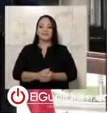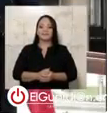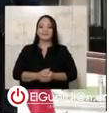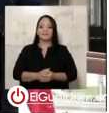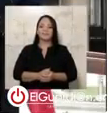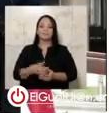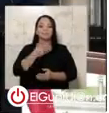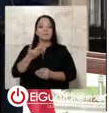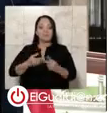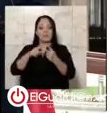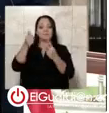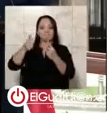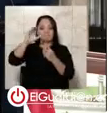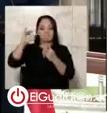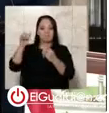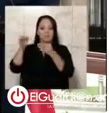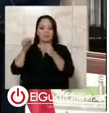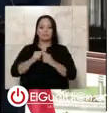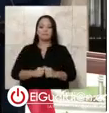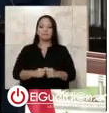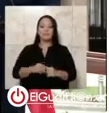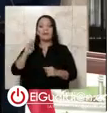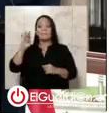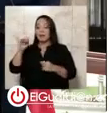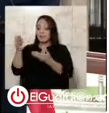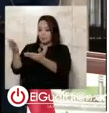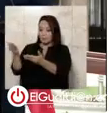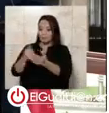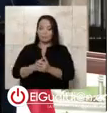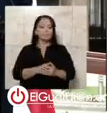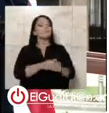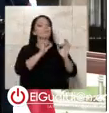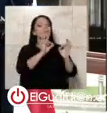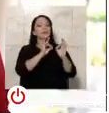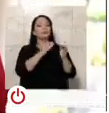El presidente y la jerarca nos explican. Doña Marta Eugenia, por favor. Bueno, muy